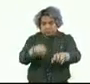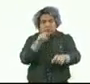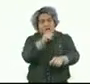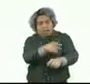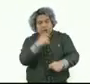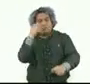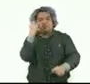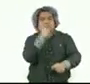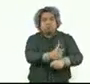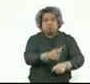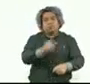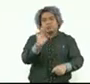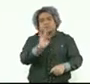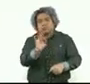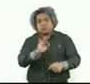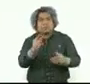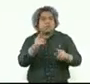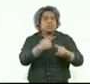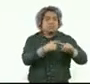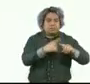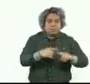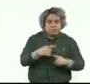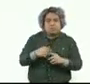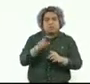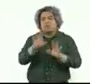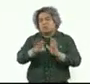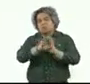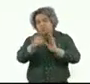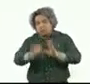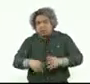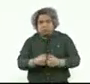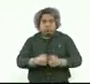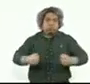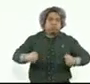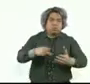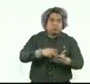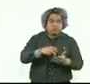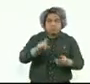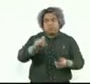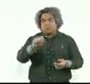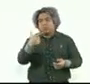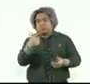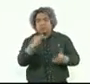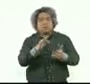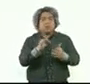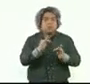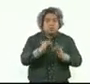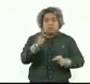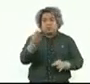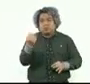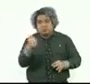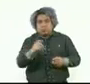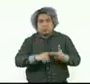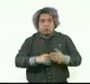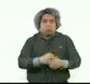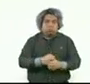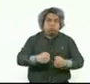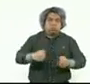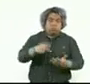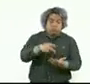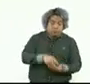identificaron con alguna de las condiciones, como sobrepeso, 27.9%, con obesidad,